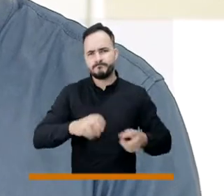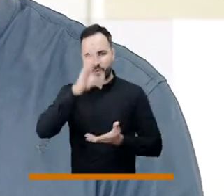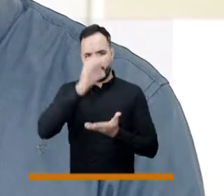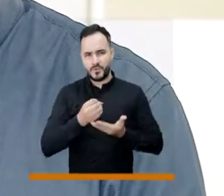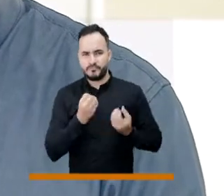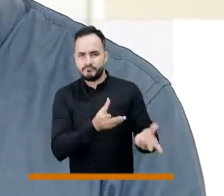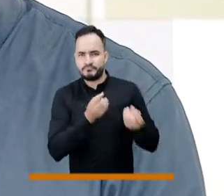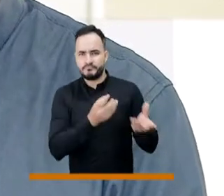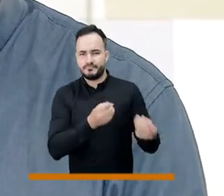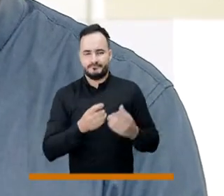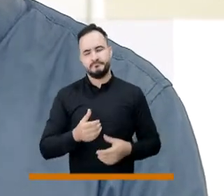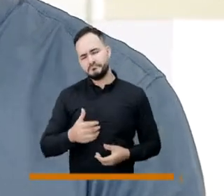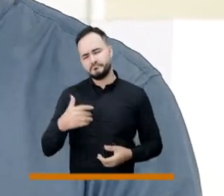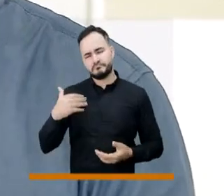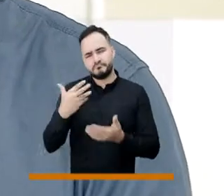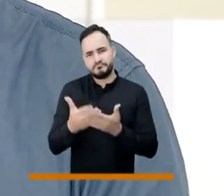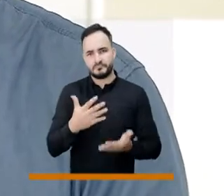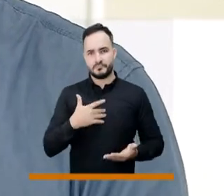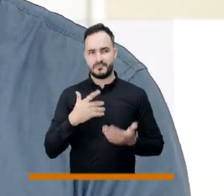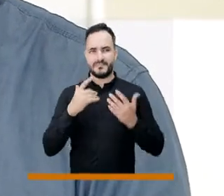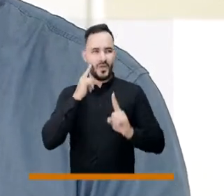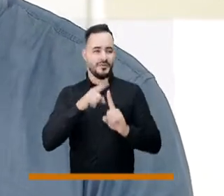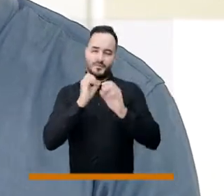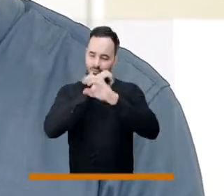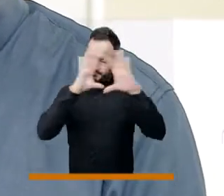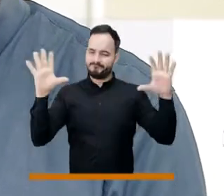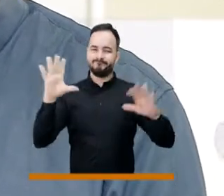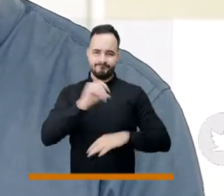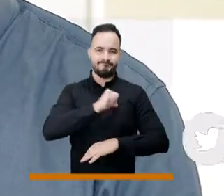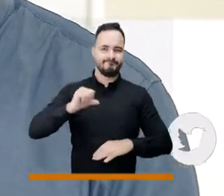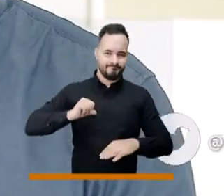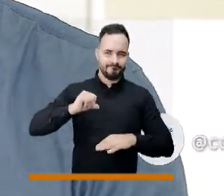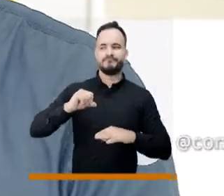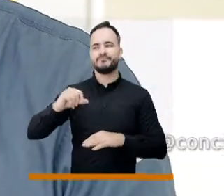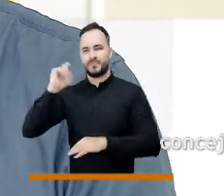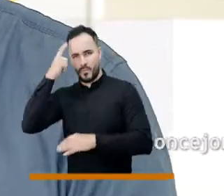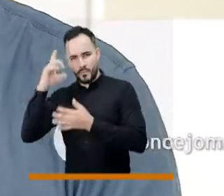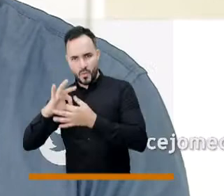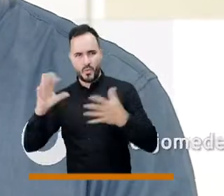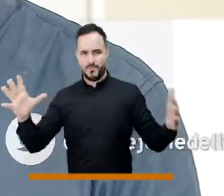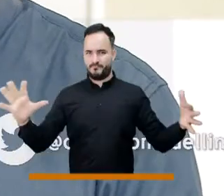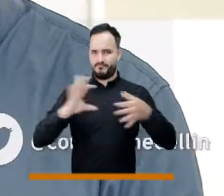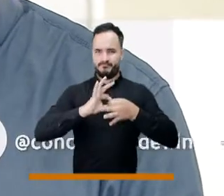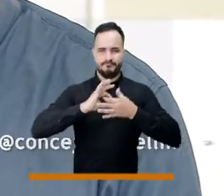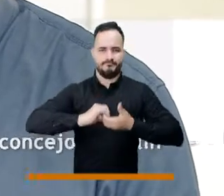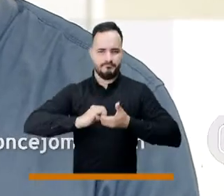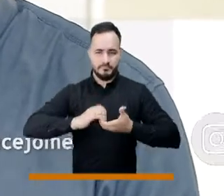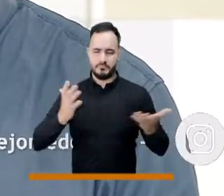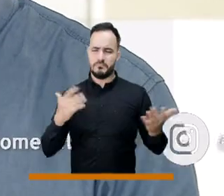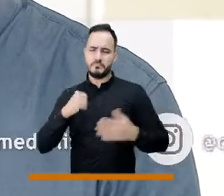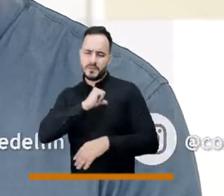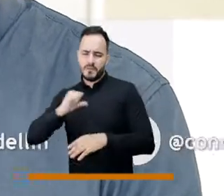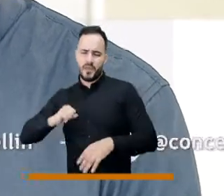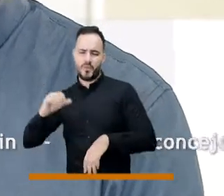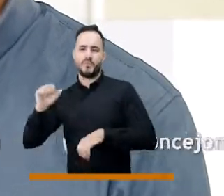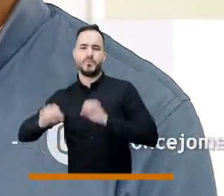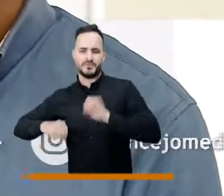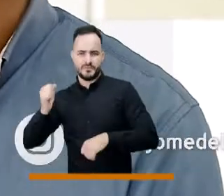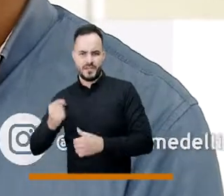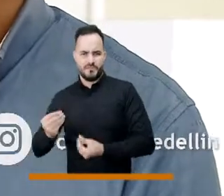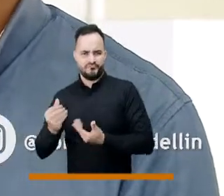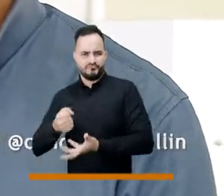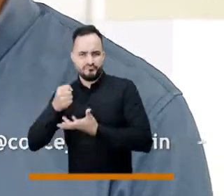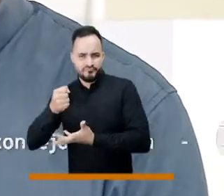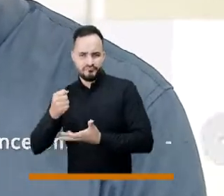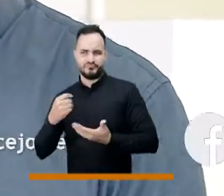venimos con un trabajo muy juicioso desde hace un año trabajando y estudiando este acuerdo de ciudad, muy a la expectativa de poder llegar a esos puntos de encuentro entre